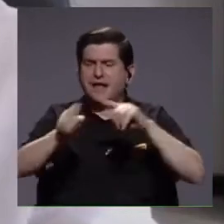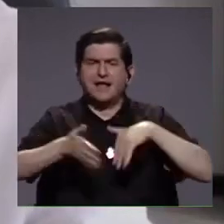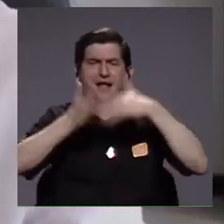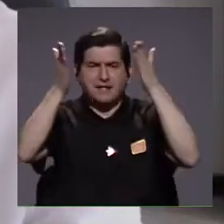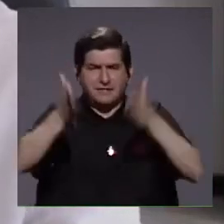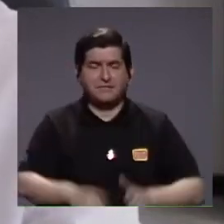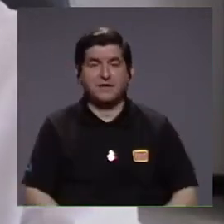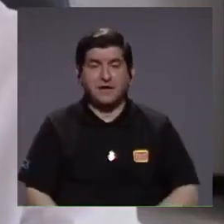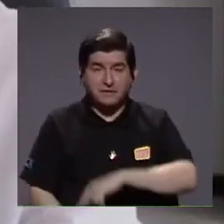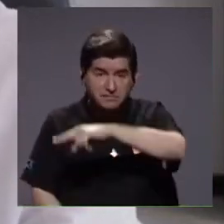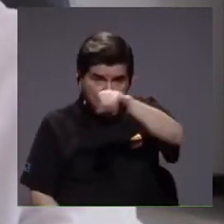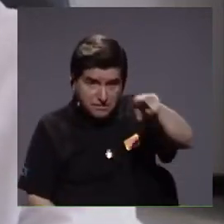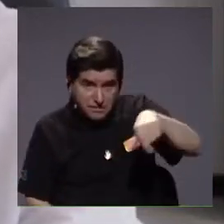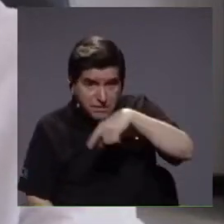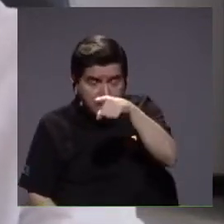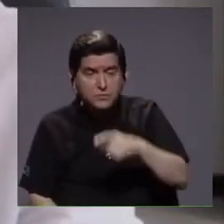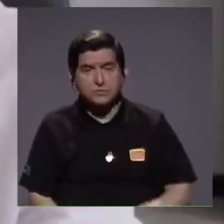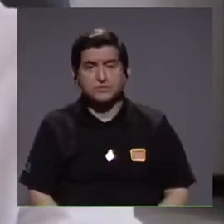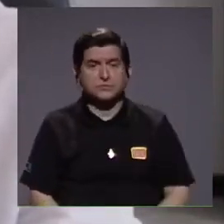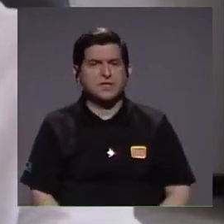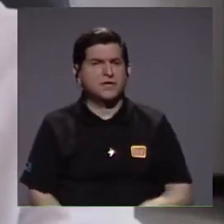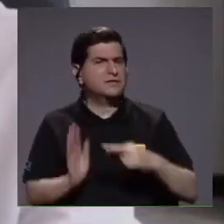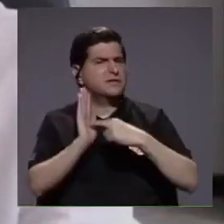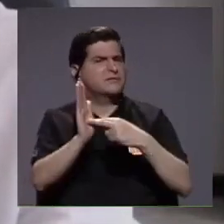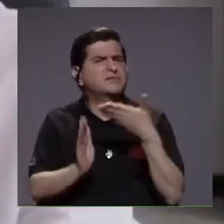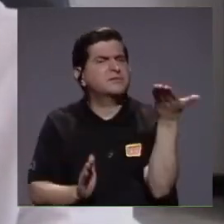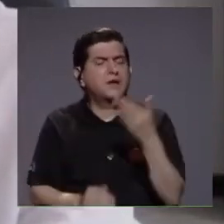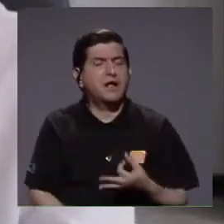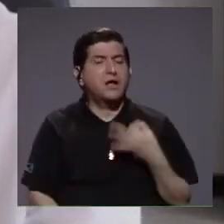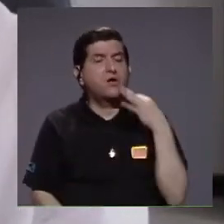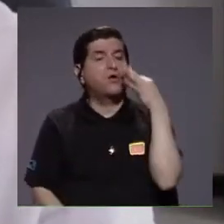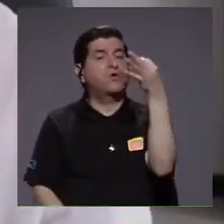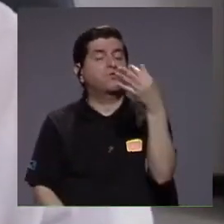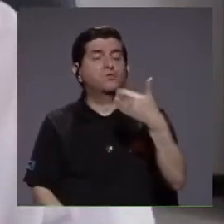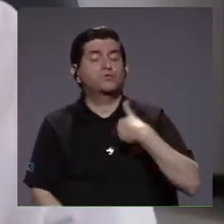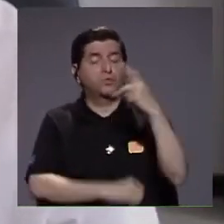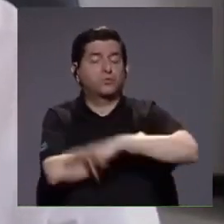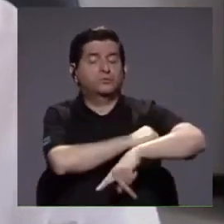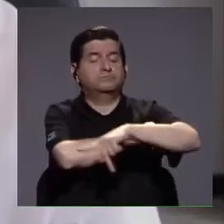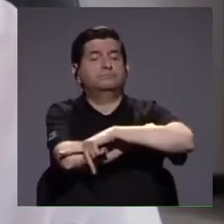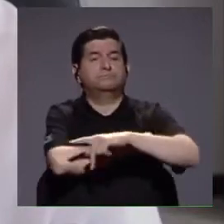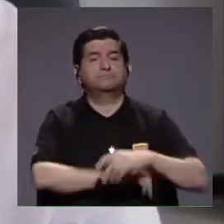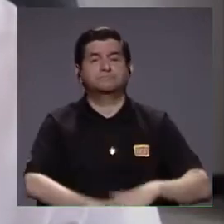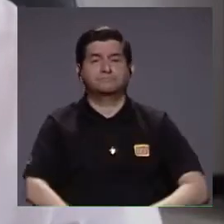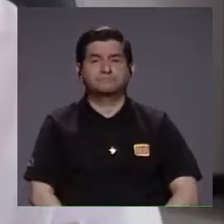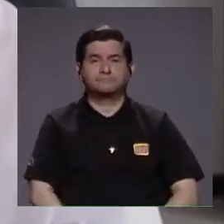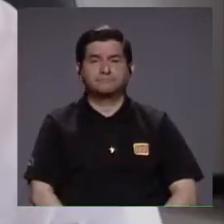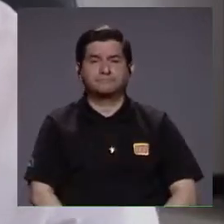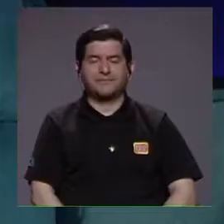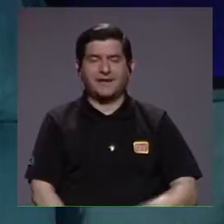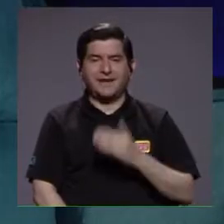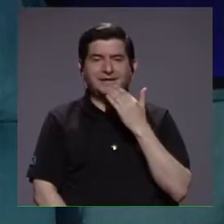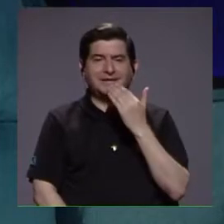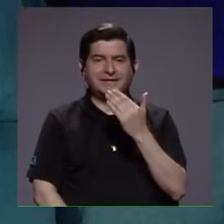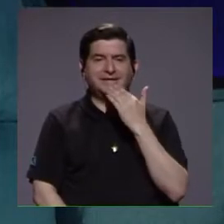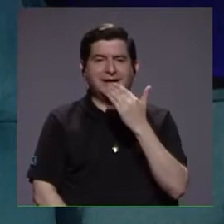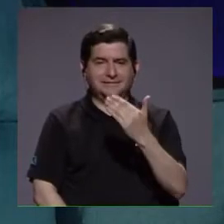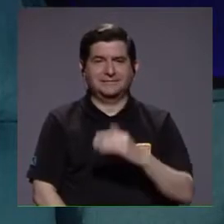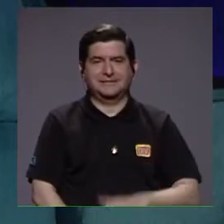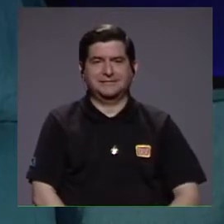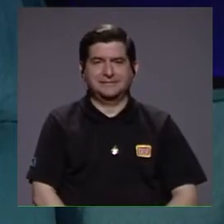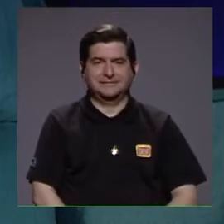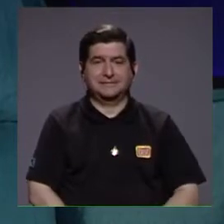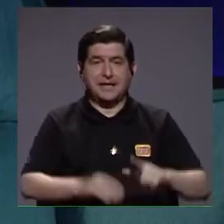los y las estudiantes, porque ustedes son, representan sin duda el futuro de este país. Muchas